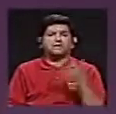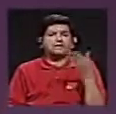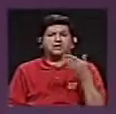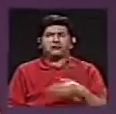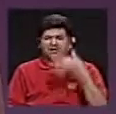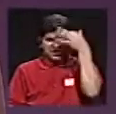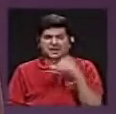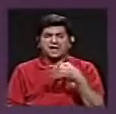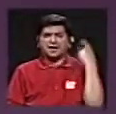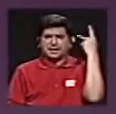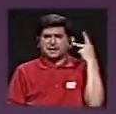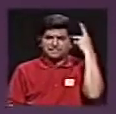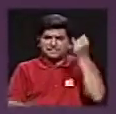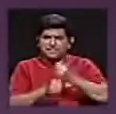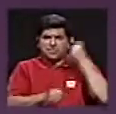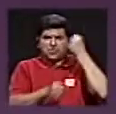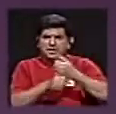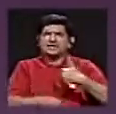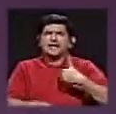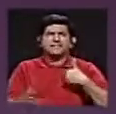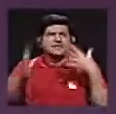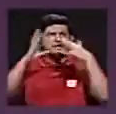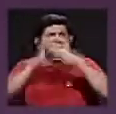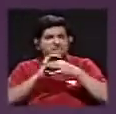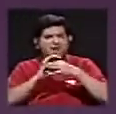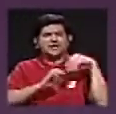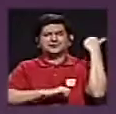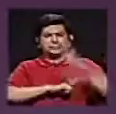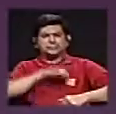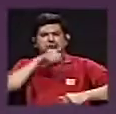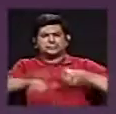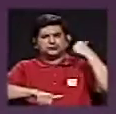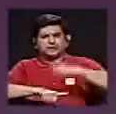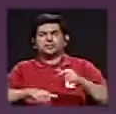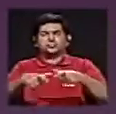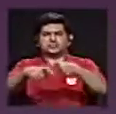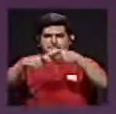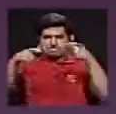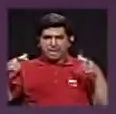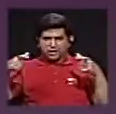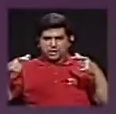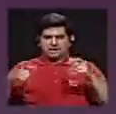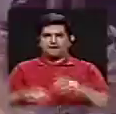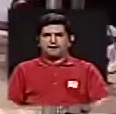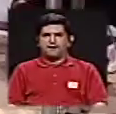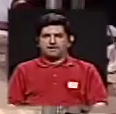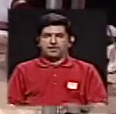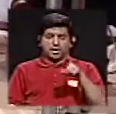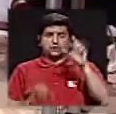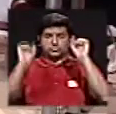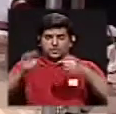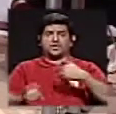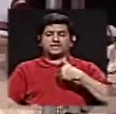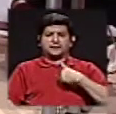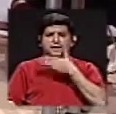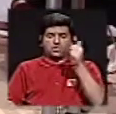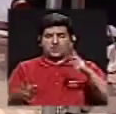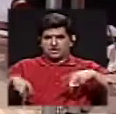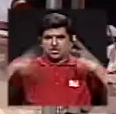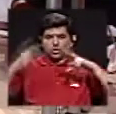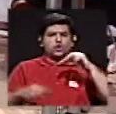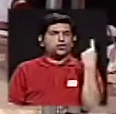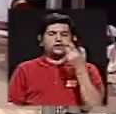hacer política tiene que ver con la lucha para que la mayoría y viva mejor decir no